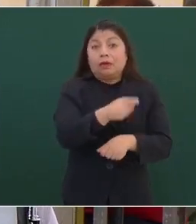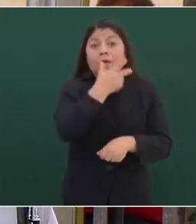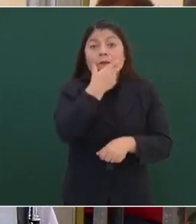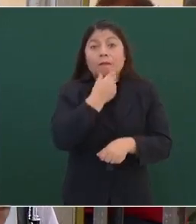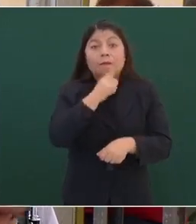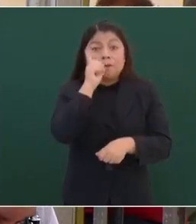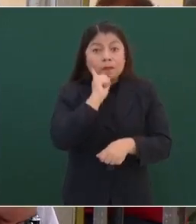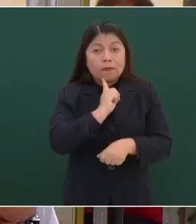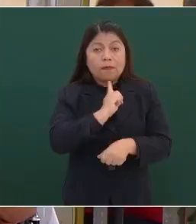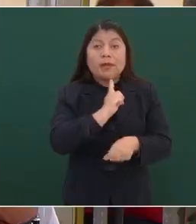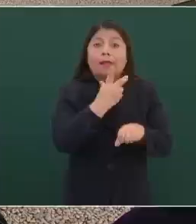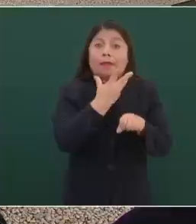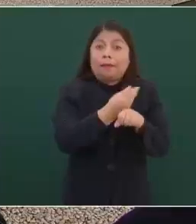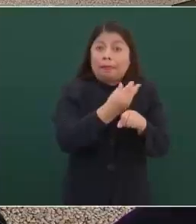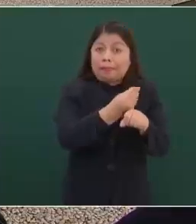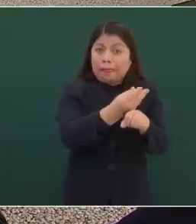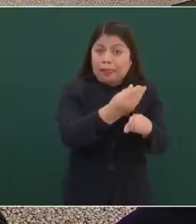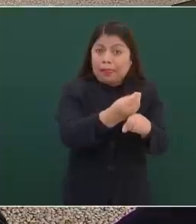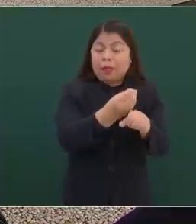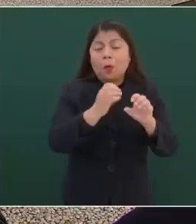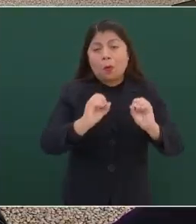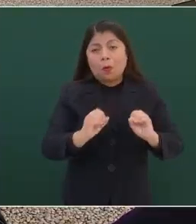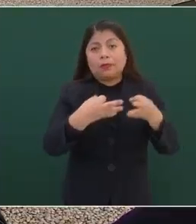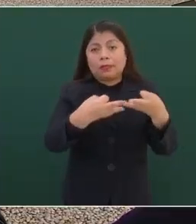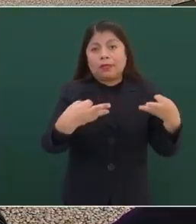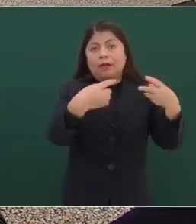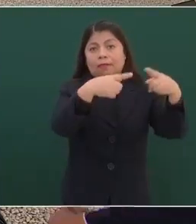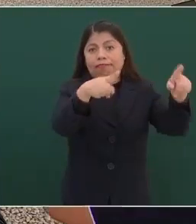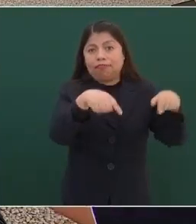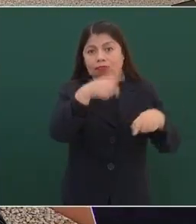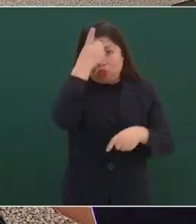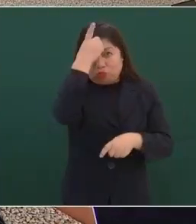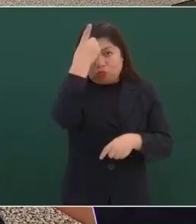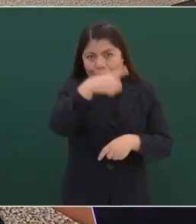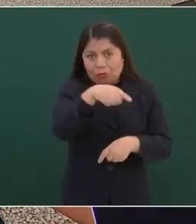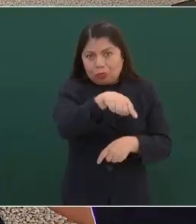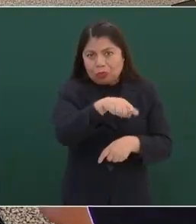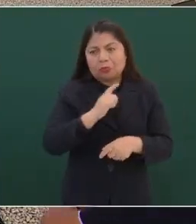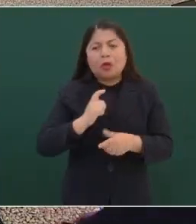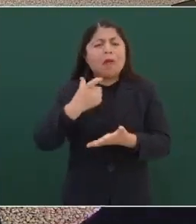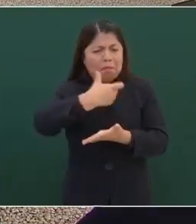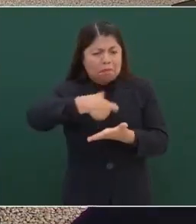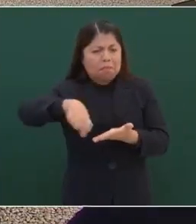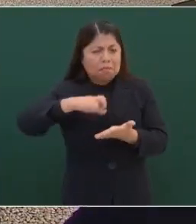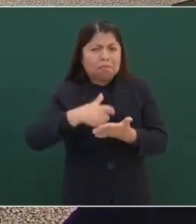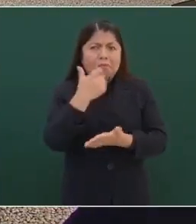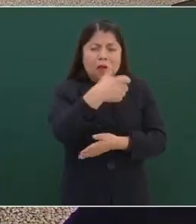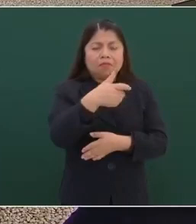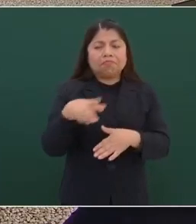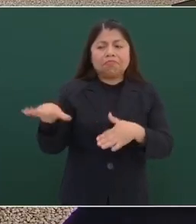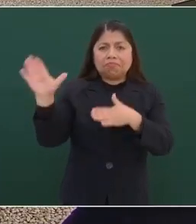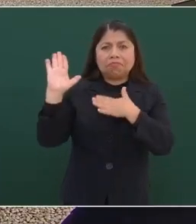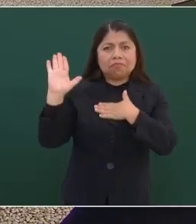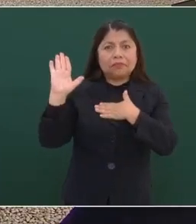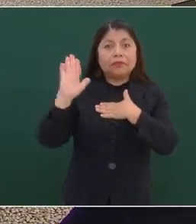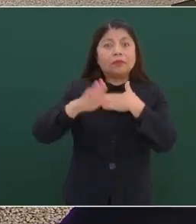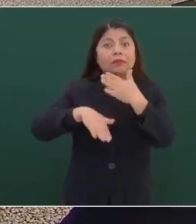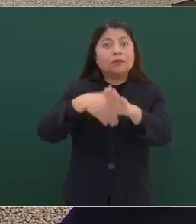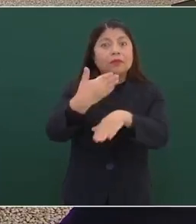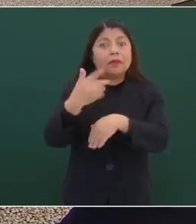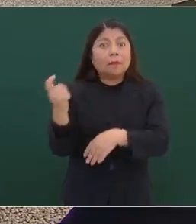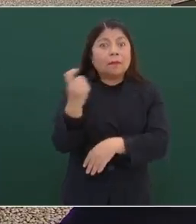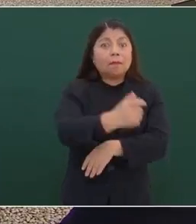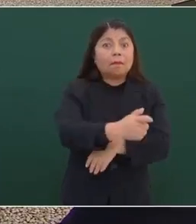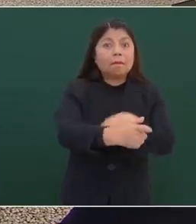a los propietarios de esos terrenos por esa expropiación que se realizó, ¿no? Tal es el caso, por ejemplo, ha ocurrido, hay un problema ya de propiedad de